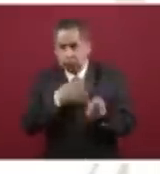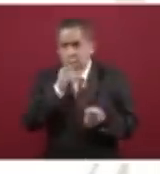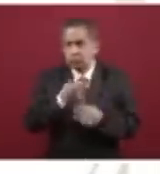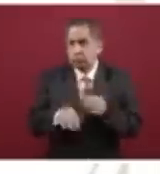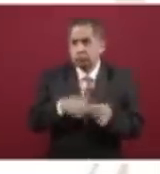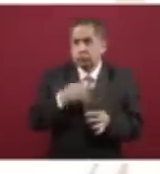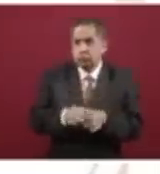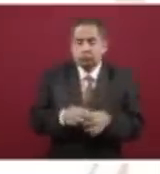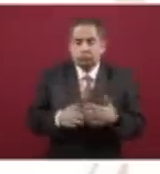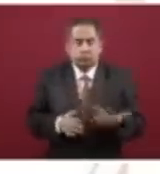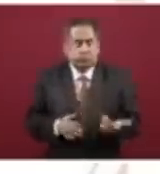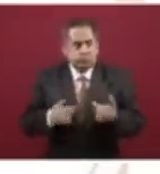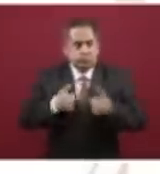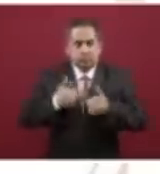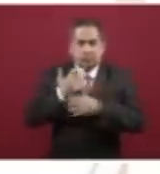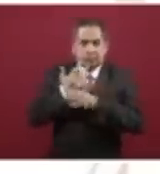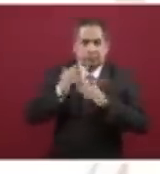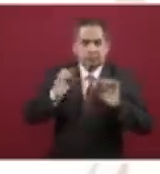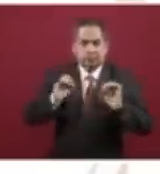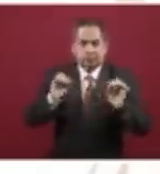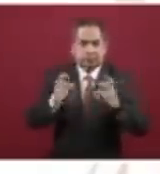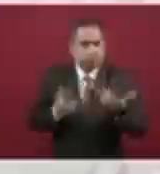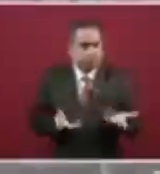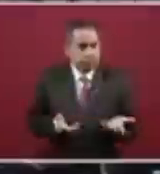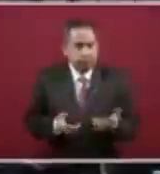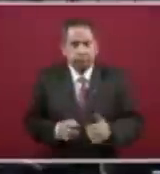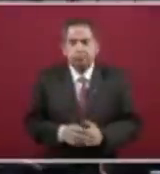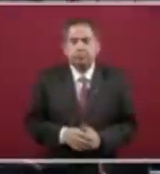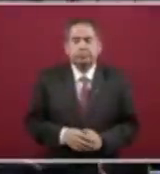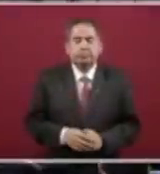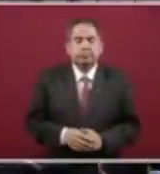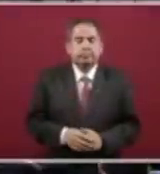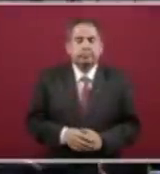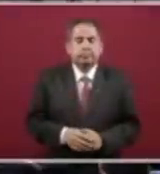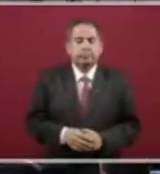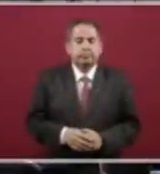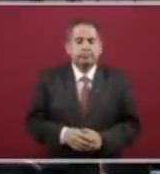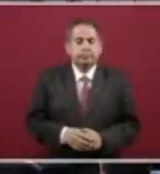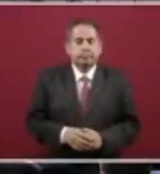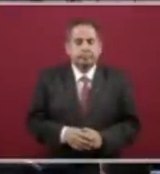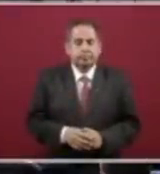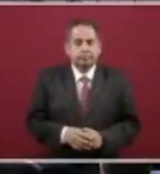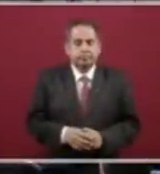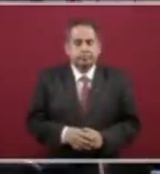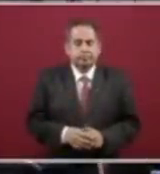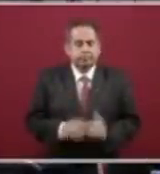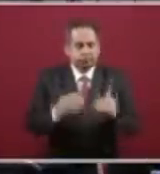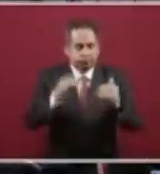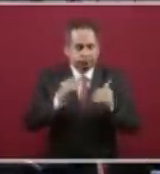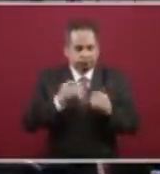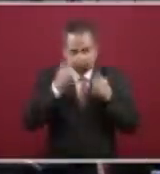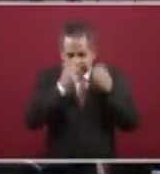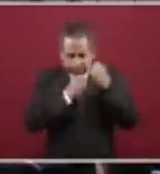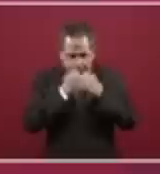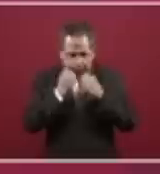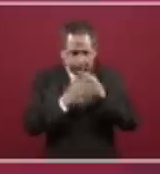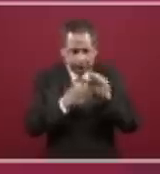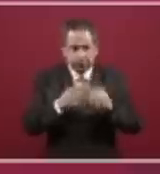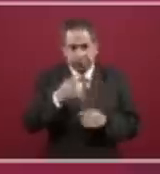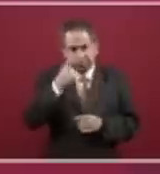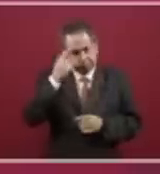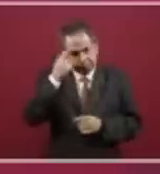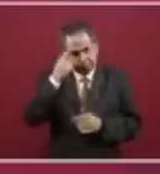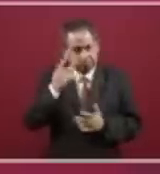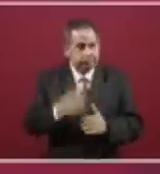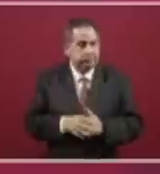causas no imputables al contratista análisis y consulta es un hecho en un